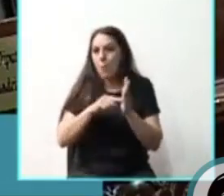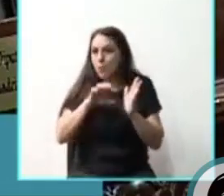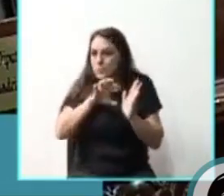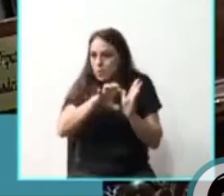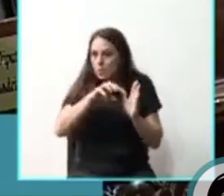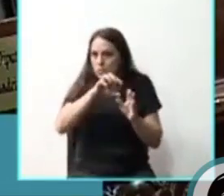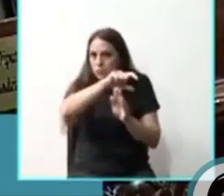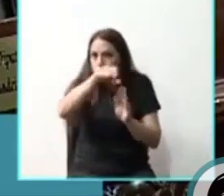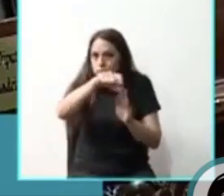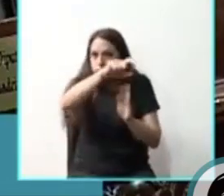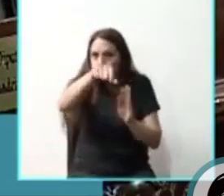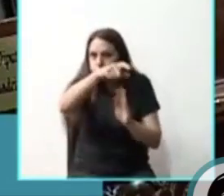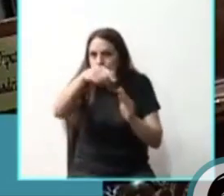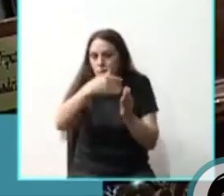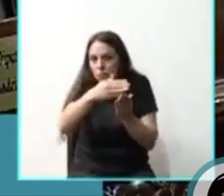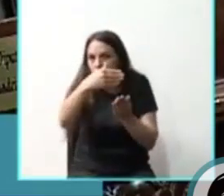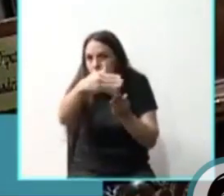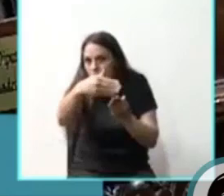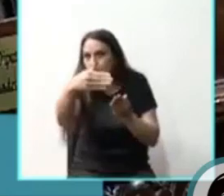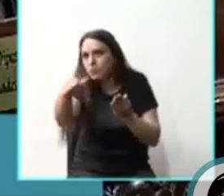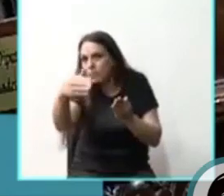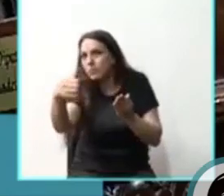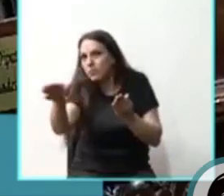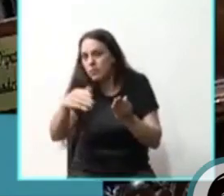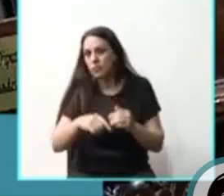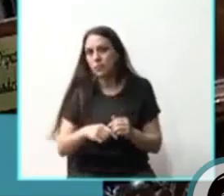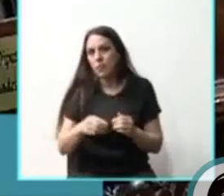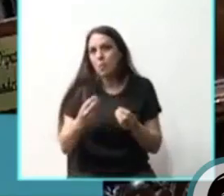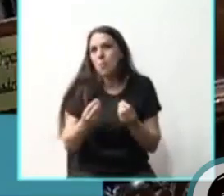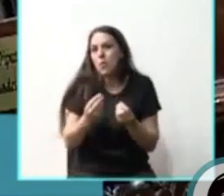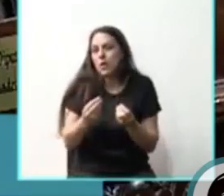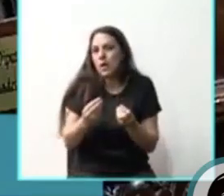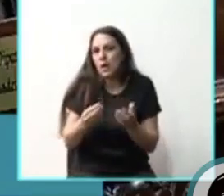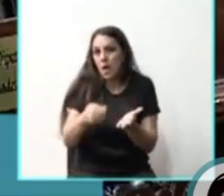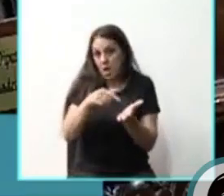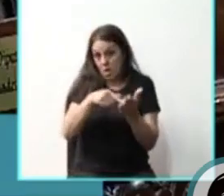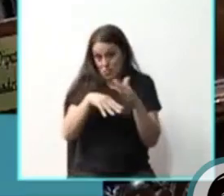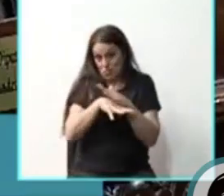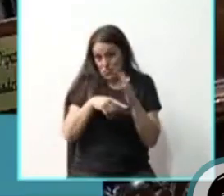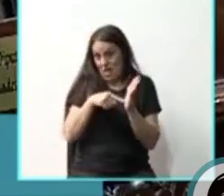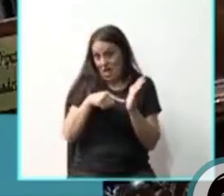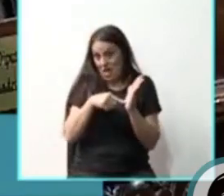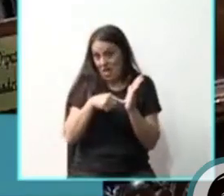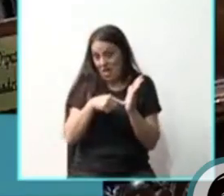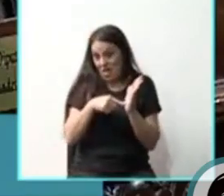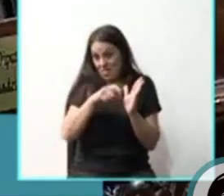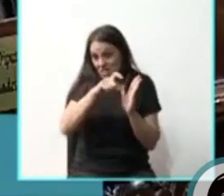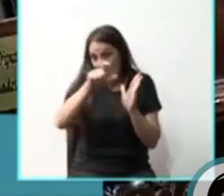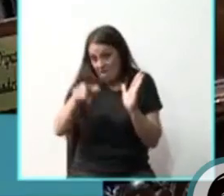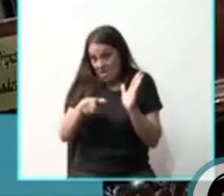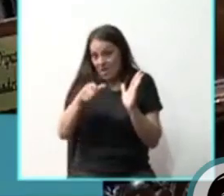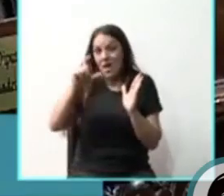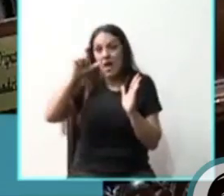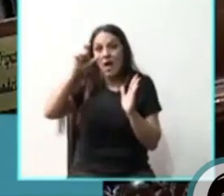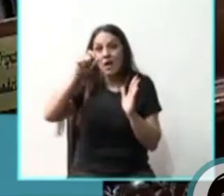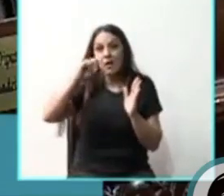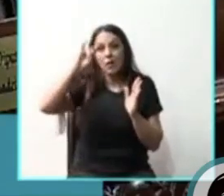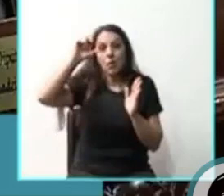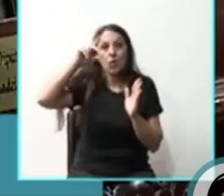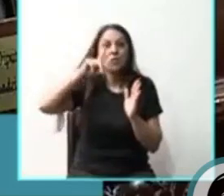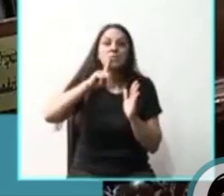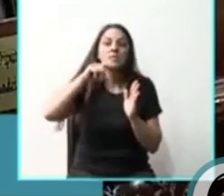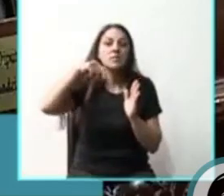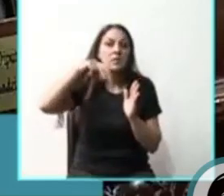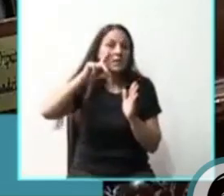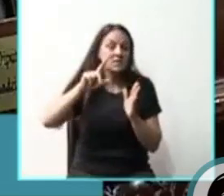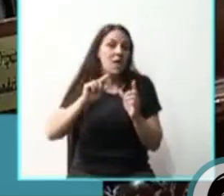porque todo lo primero ya está ocupado por countries porque la política no es